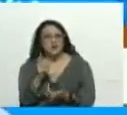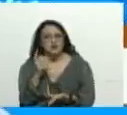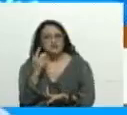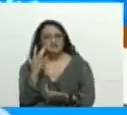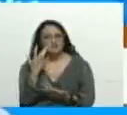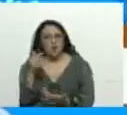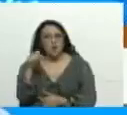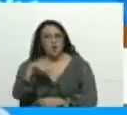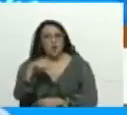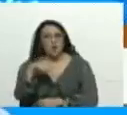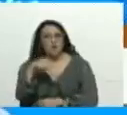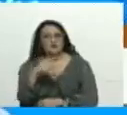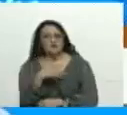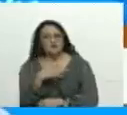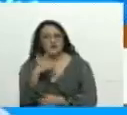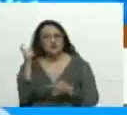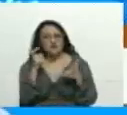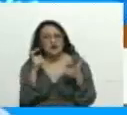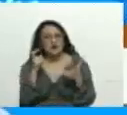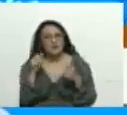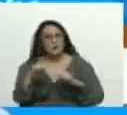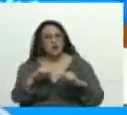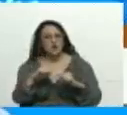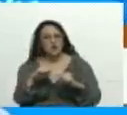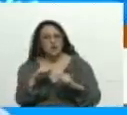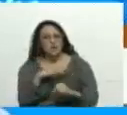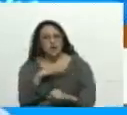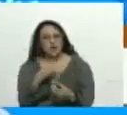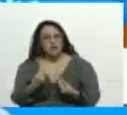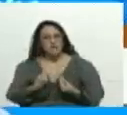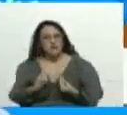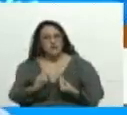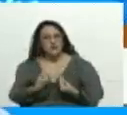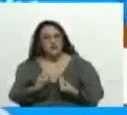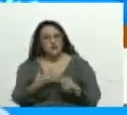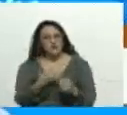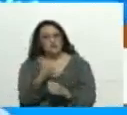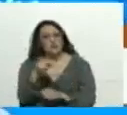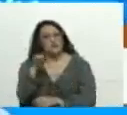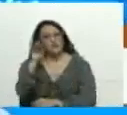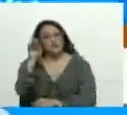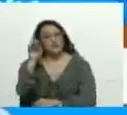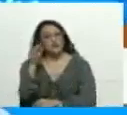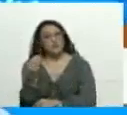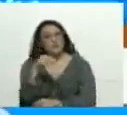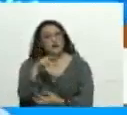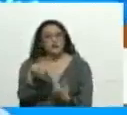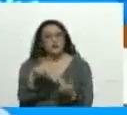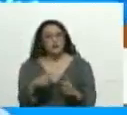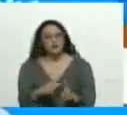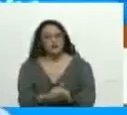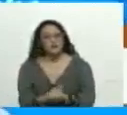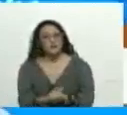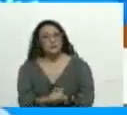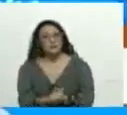hoy sintiendo que Chávez es un motor moral vivo con proyección de futuro y demás revolución